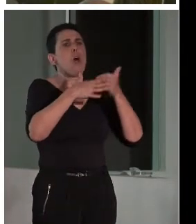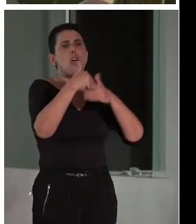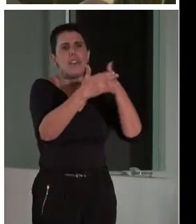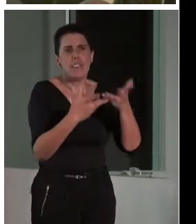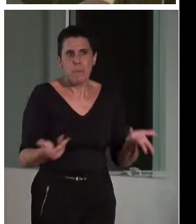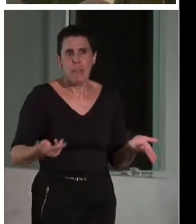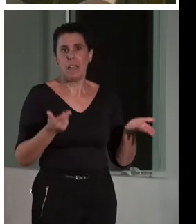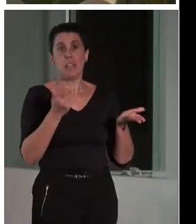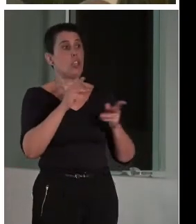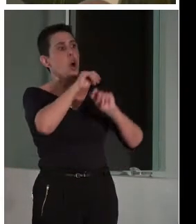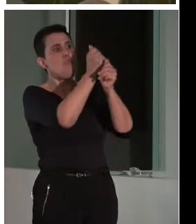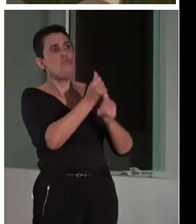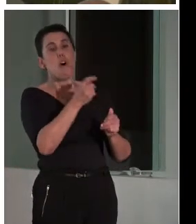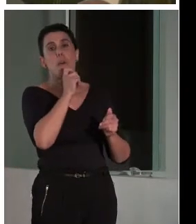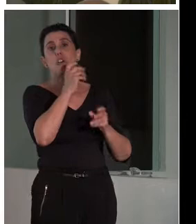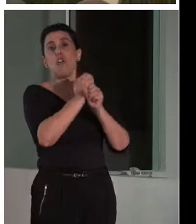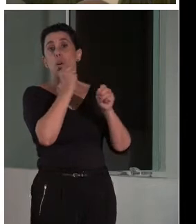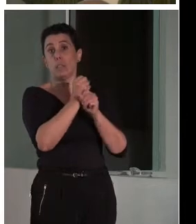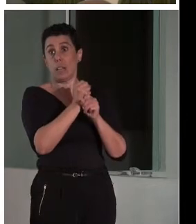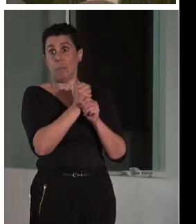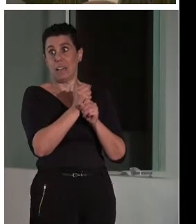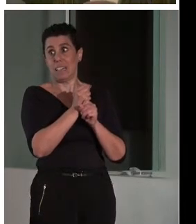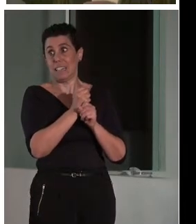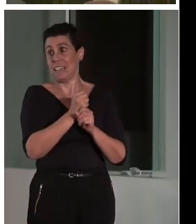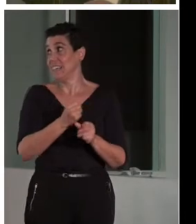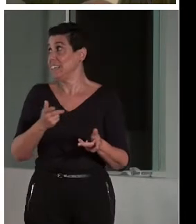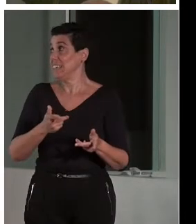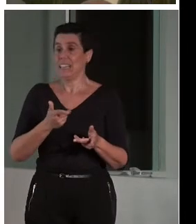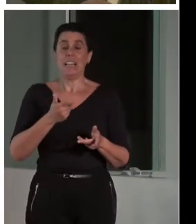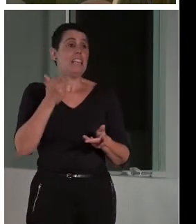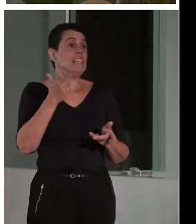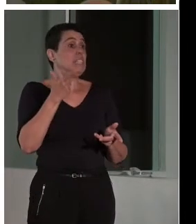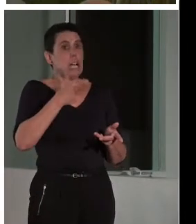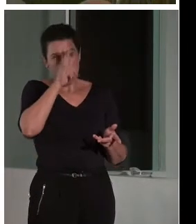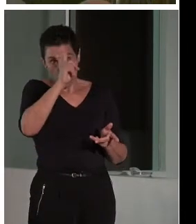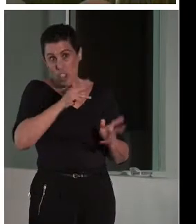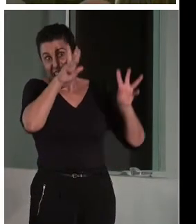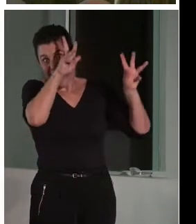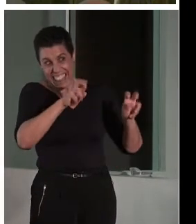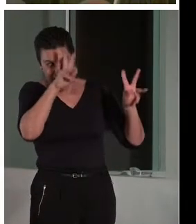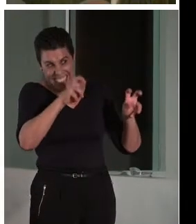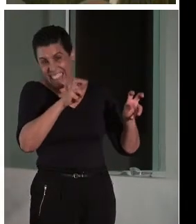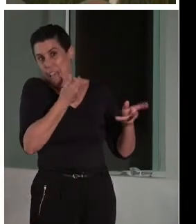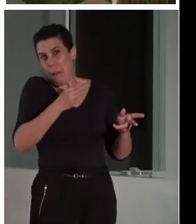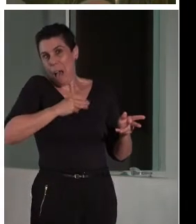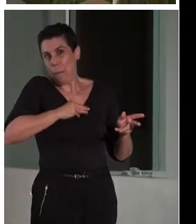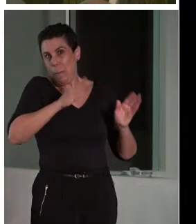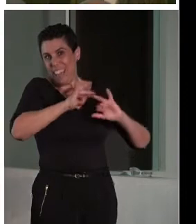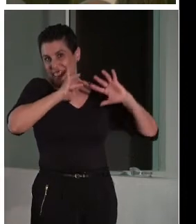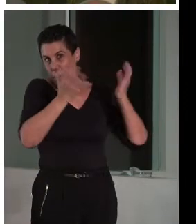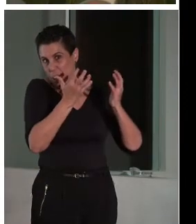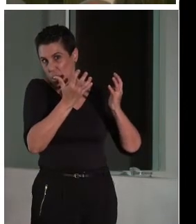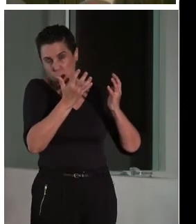forma tengo que hablar medio segundo y nos afecta porque no es patrimonio mundial pero para que veáis que también nos preocupa el bellas artes